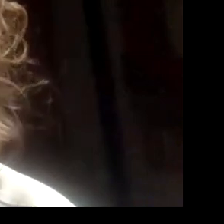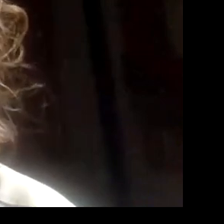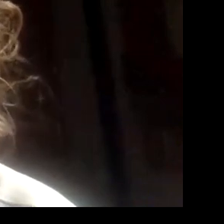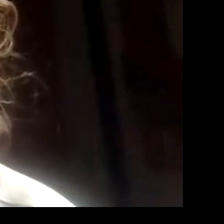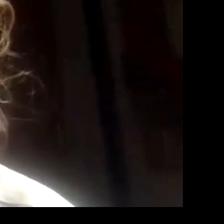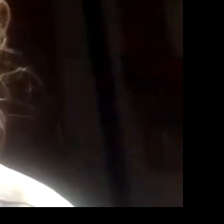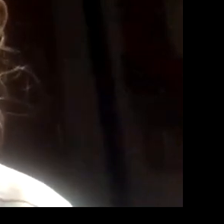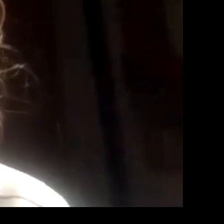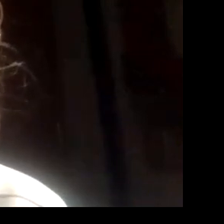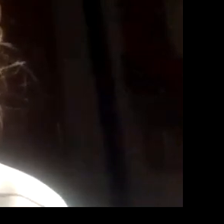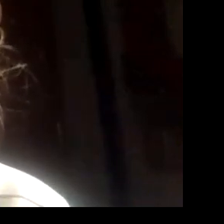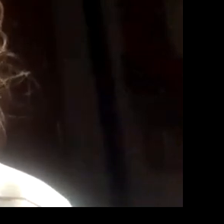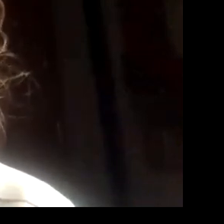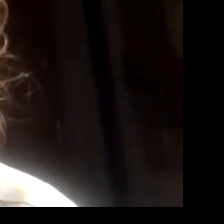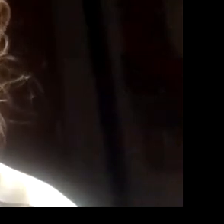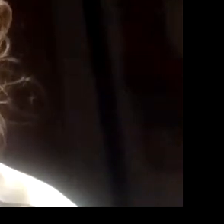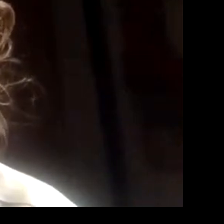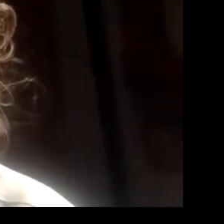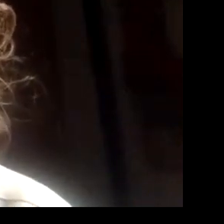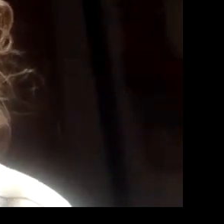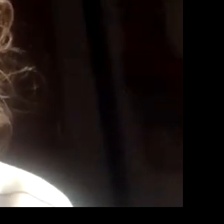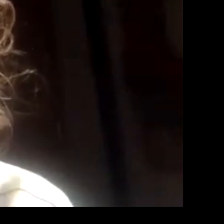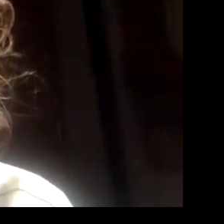jornada de neurociencias que comienza hoy.